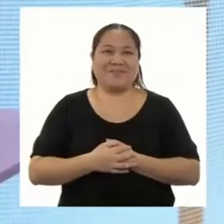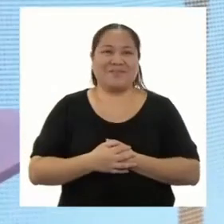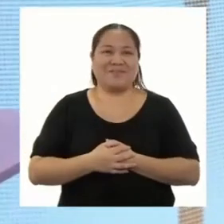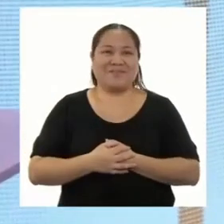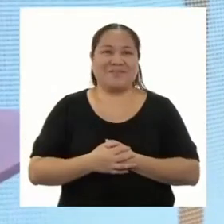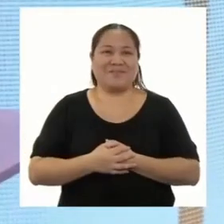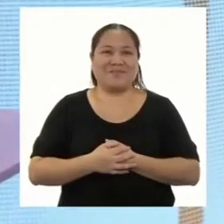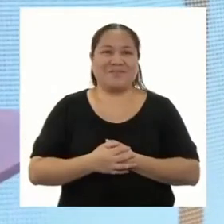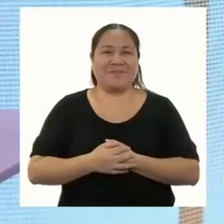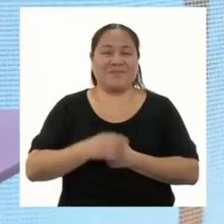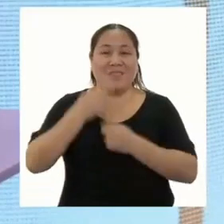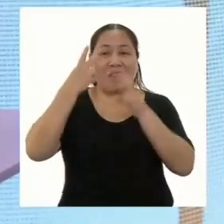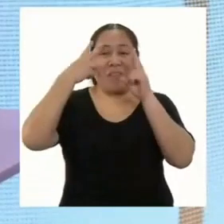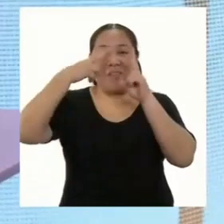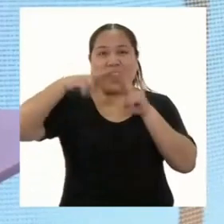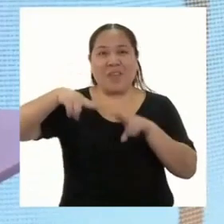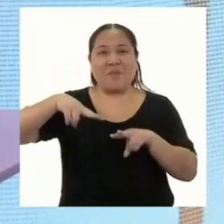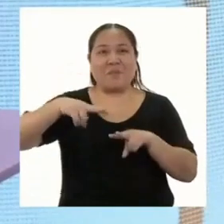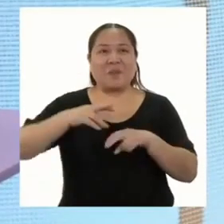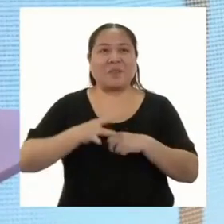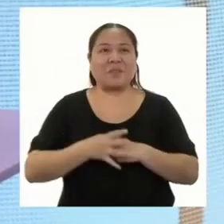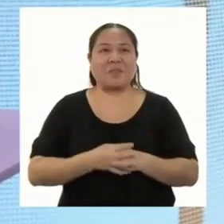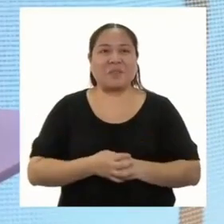ver,